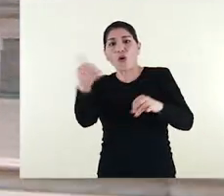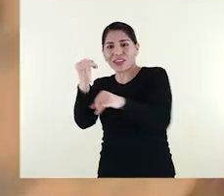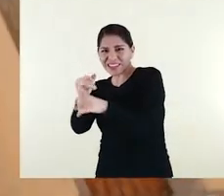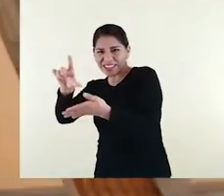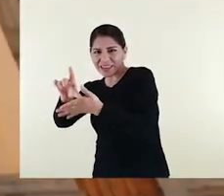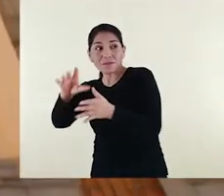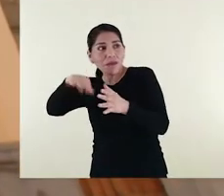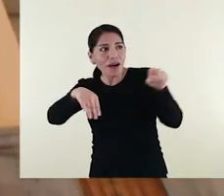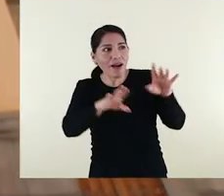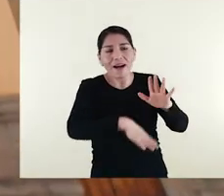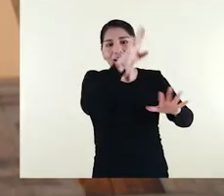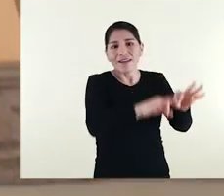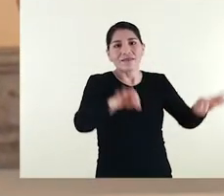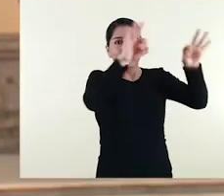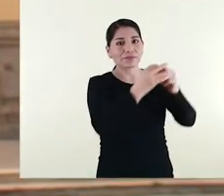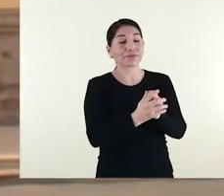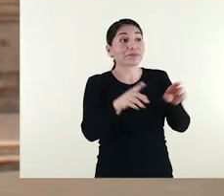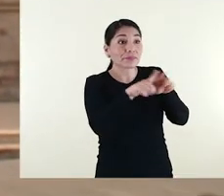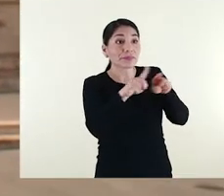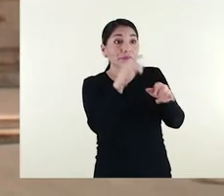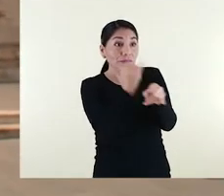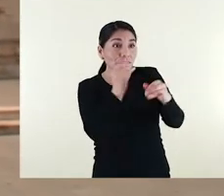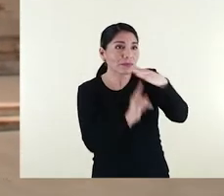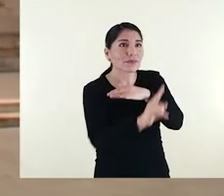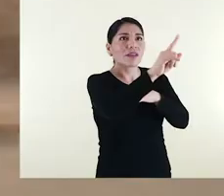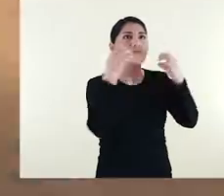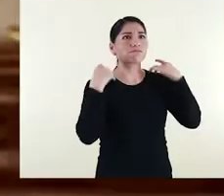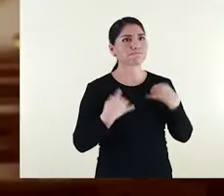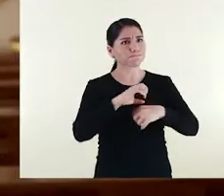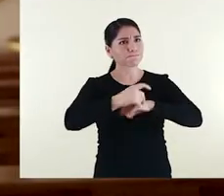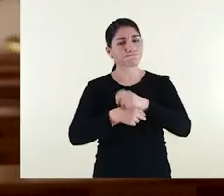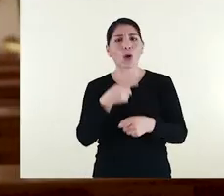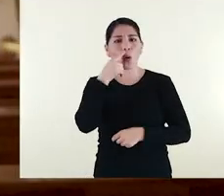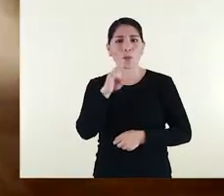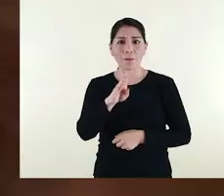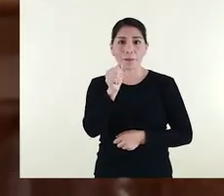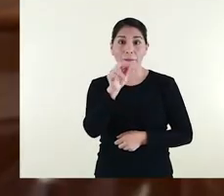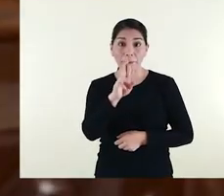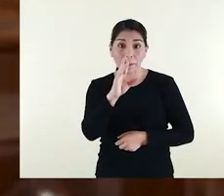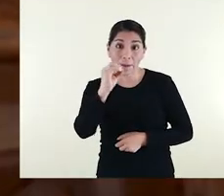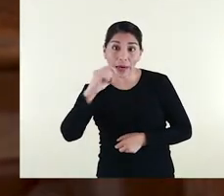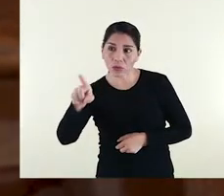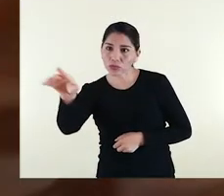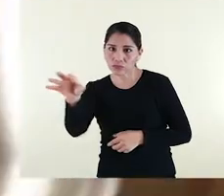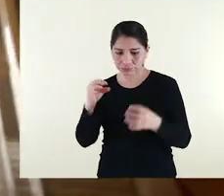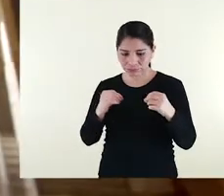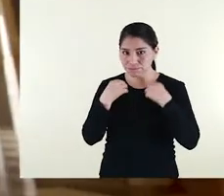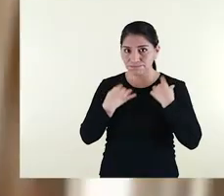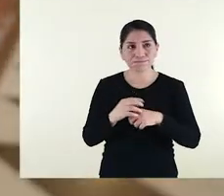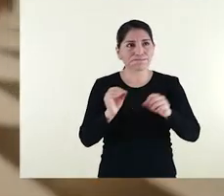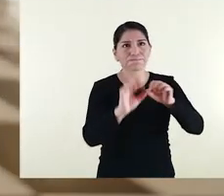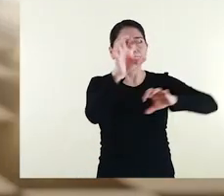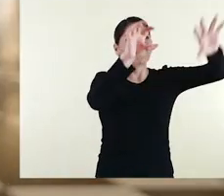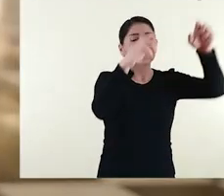catedral. Tal era el poder de los jesuitas que además llenaron el interior de riquísimas joyas del barroco, como sus altares de retablo,